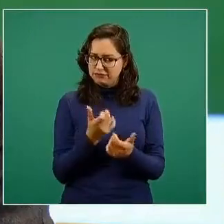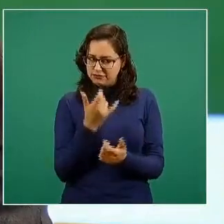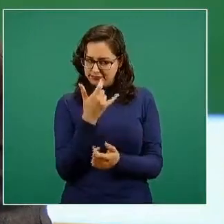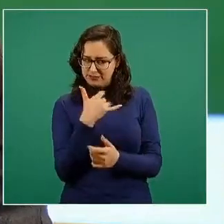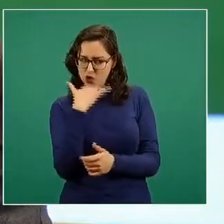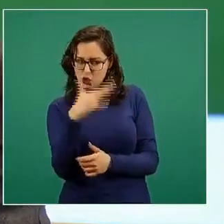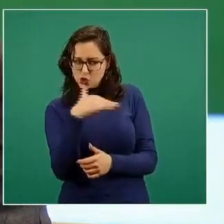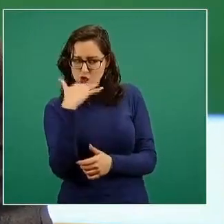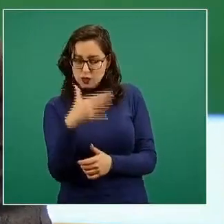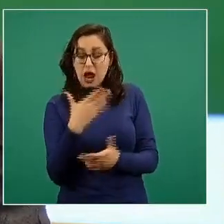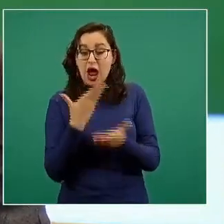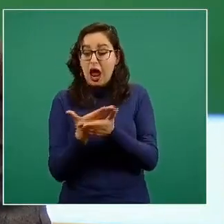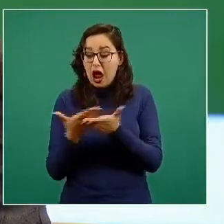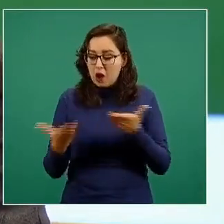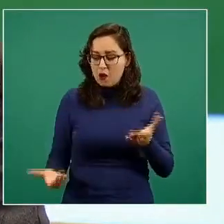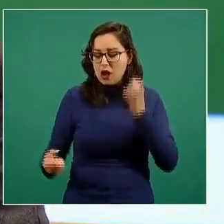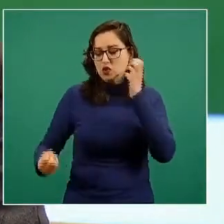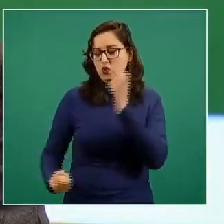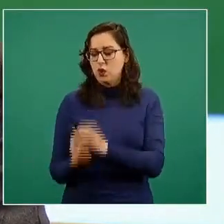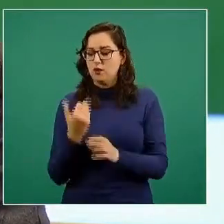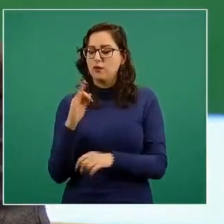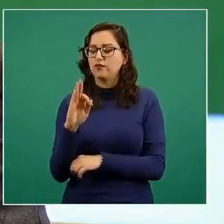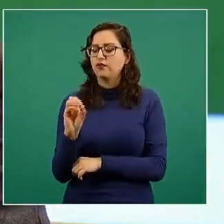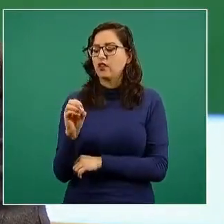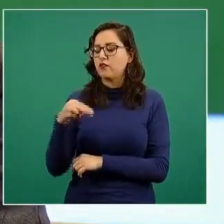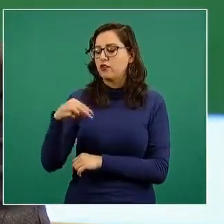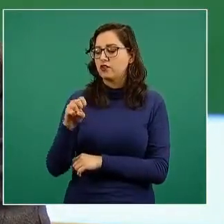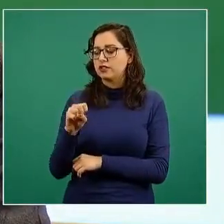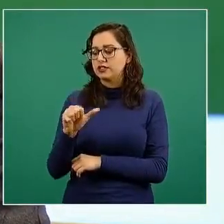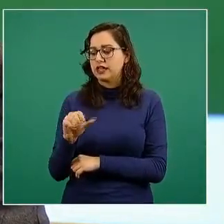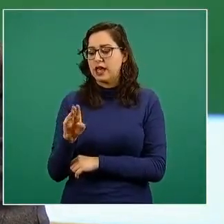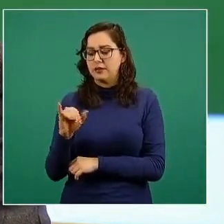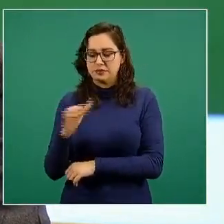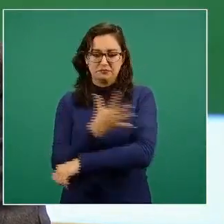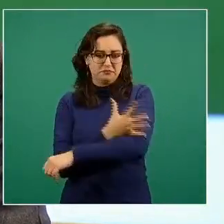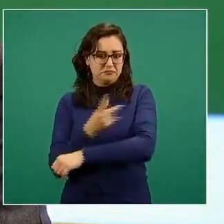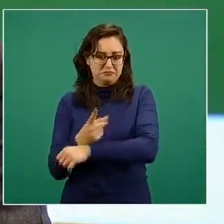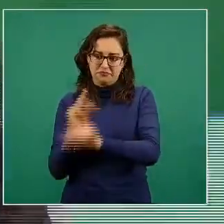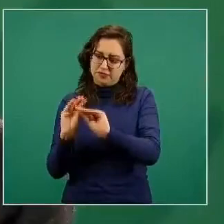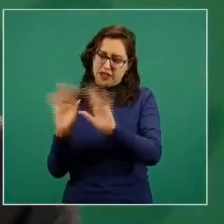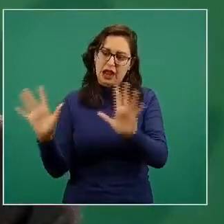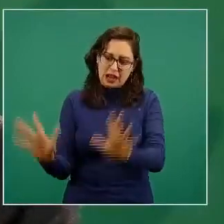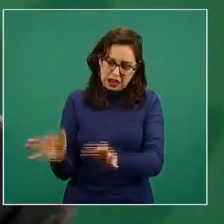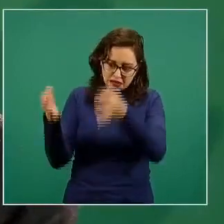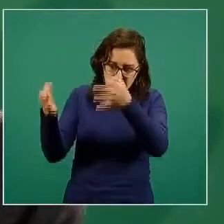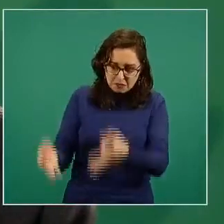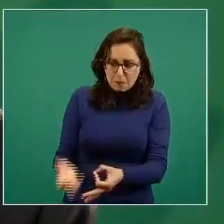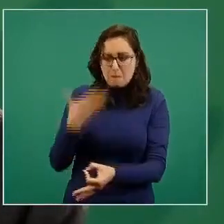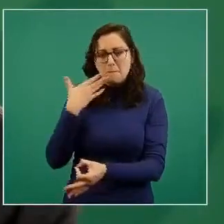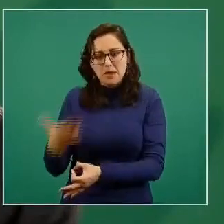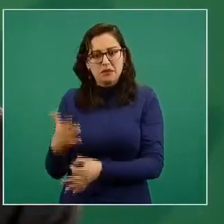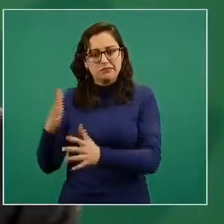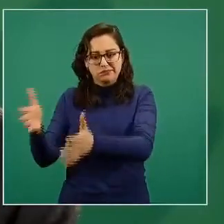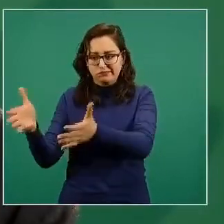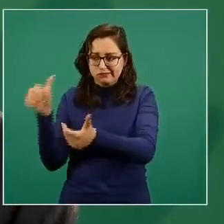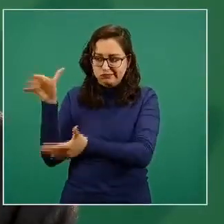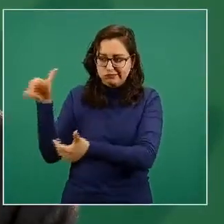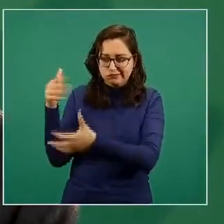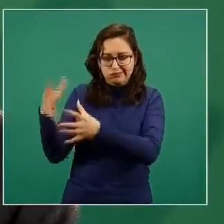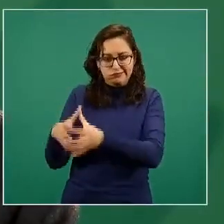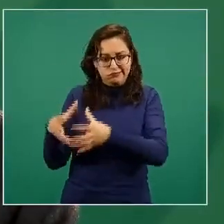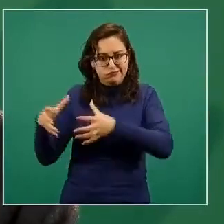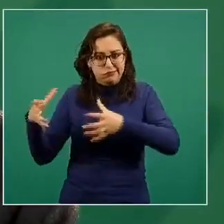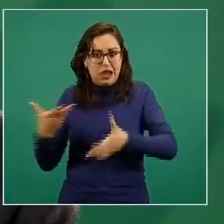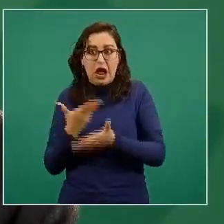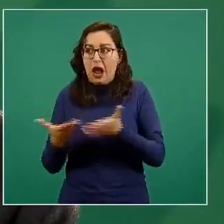Hoy es el FONSABI, que tiene un manejo claro y transparente y una capacidad mucho mayor de uso en